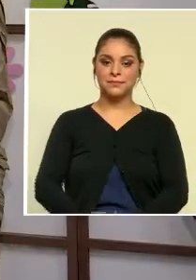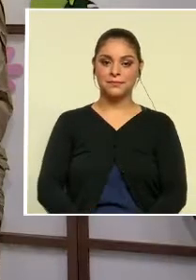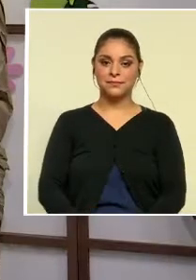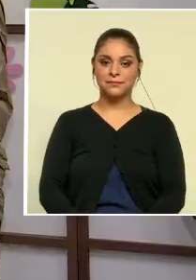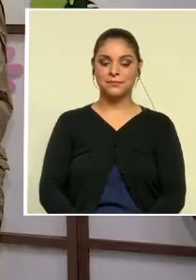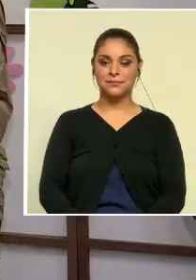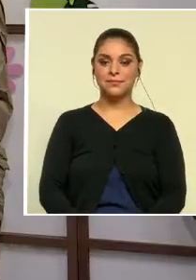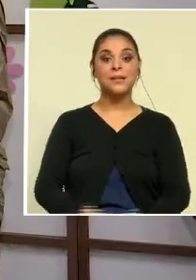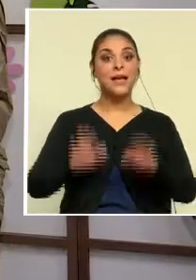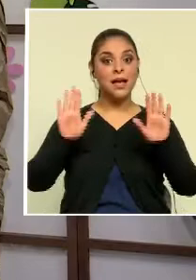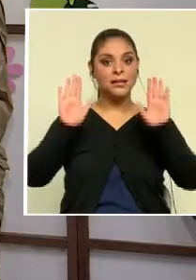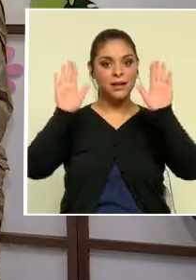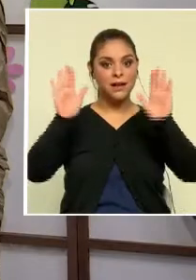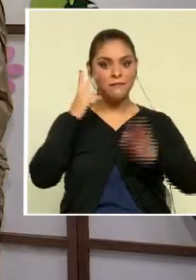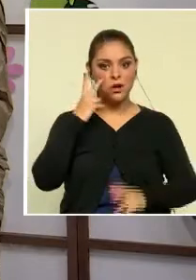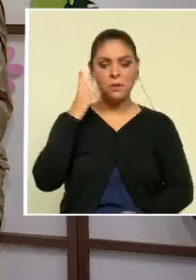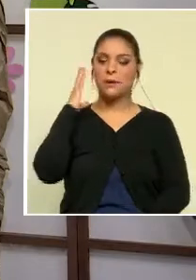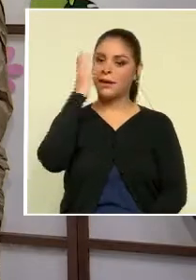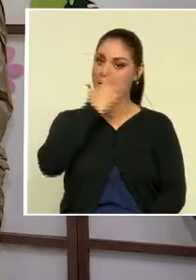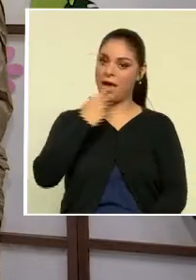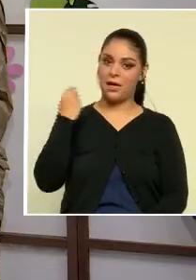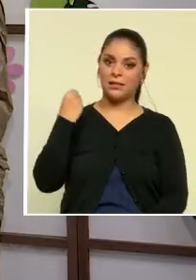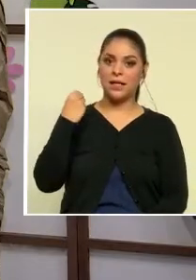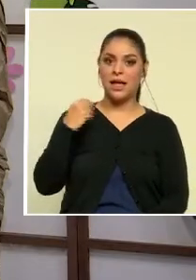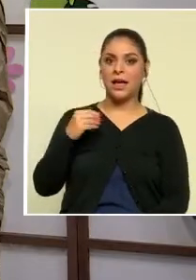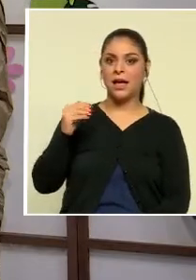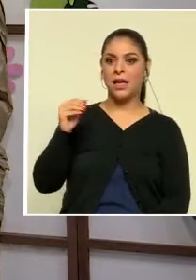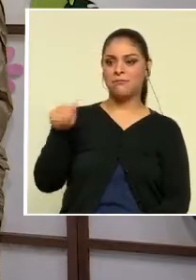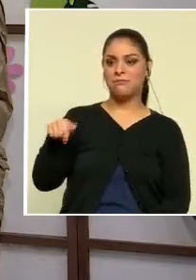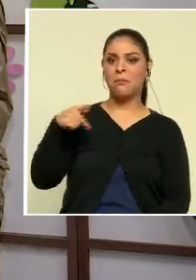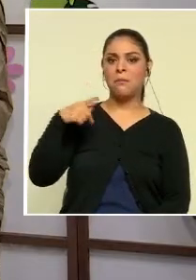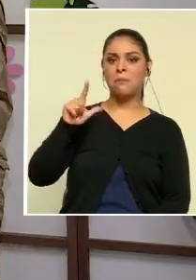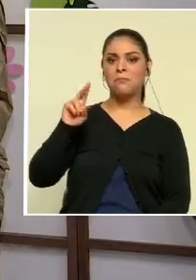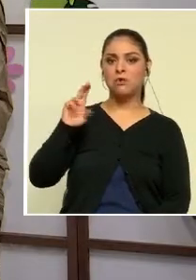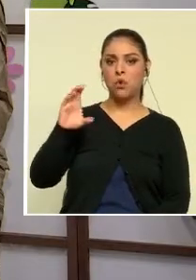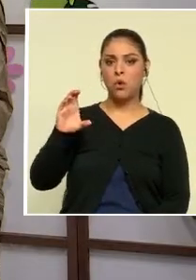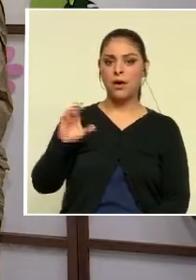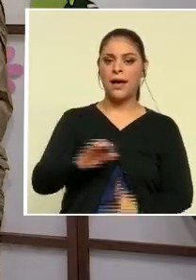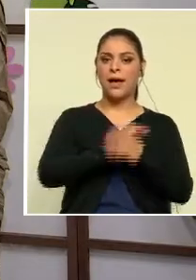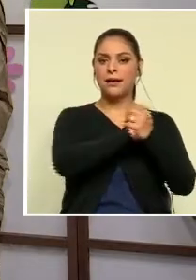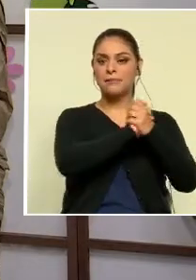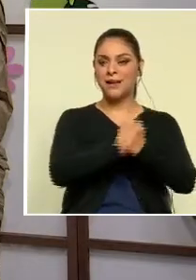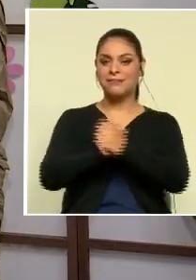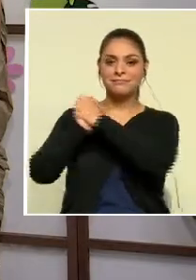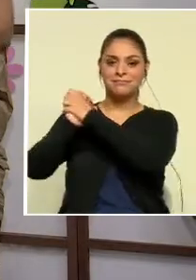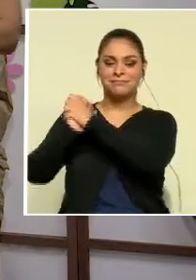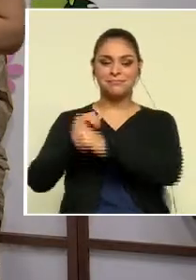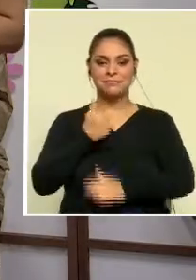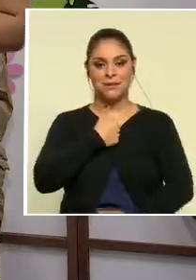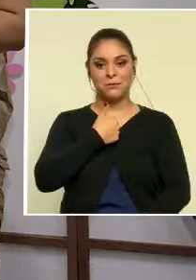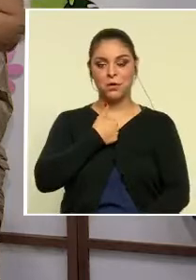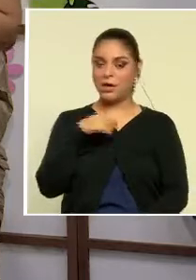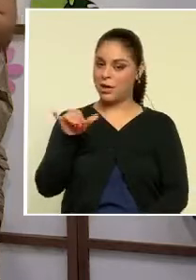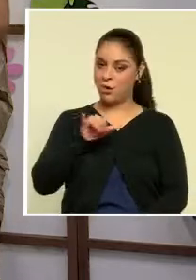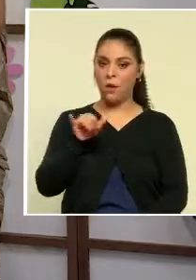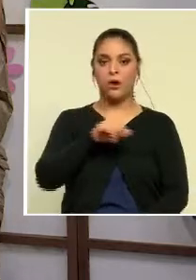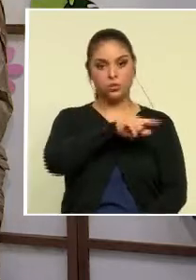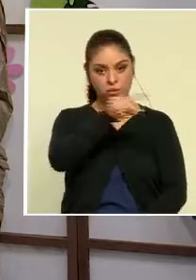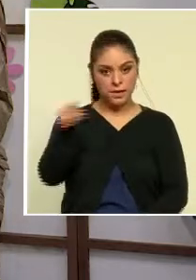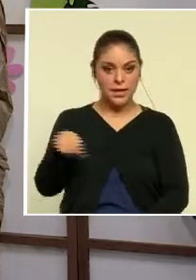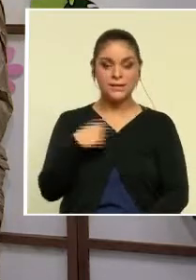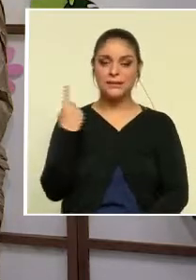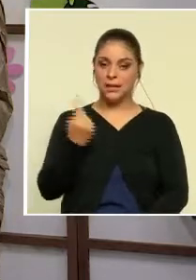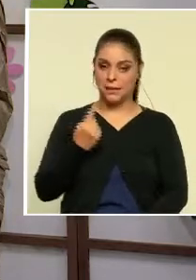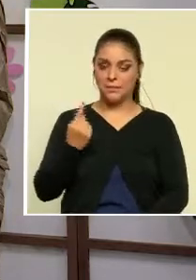excelente me encanta cuando block se anima a sí mismo les envía empleo así debemos hacer todas las personas bueno las